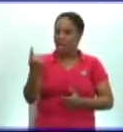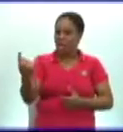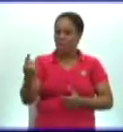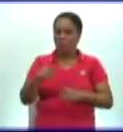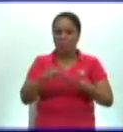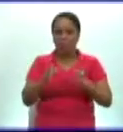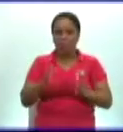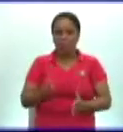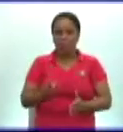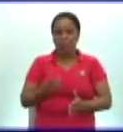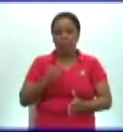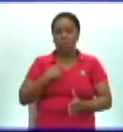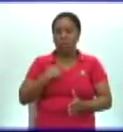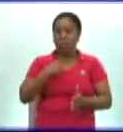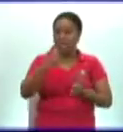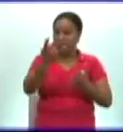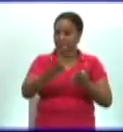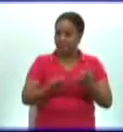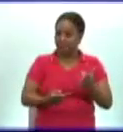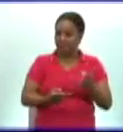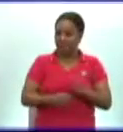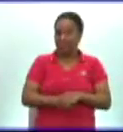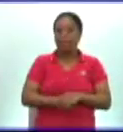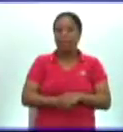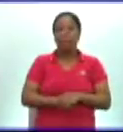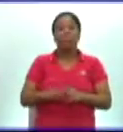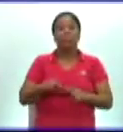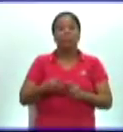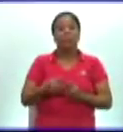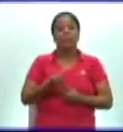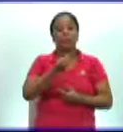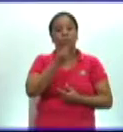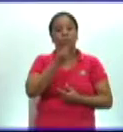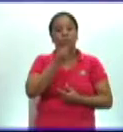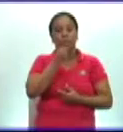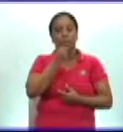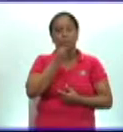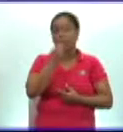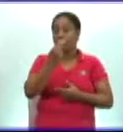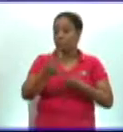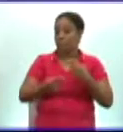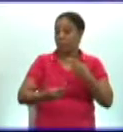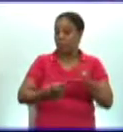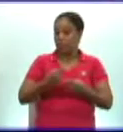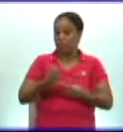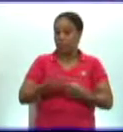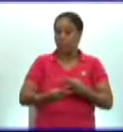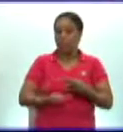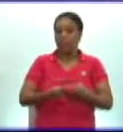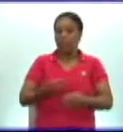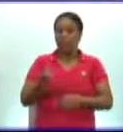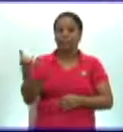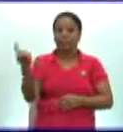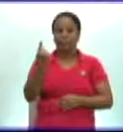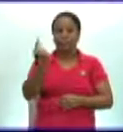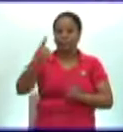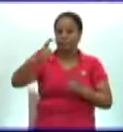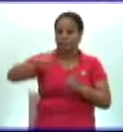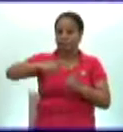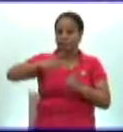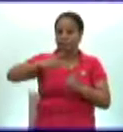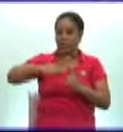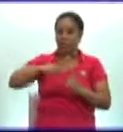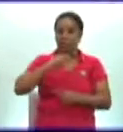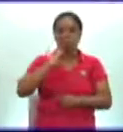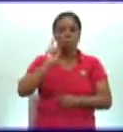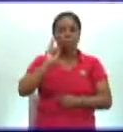que están representados. Por lo que podemos estar realizando la primera tarea, es decir, orientándole